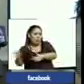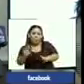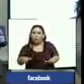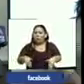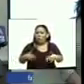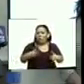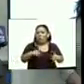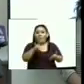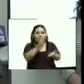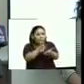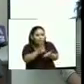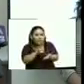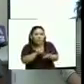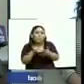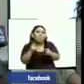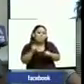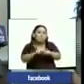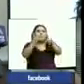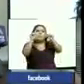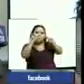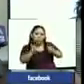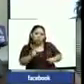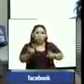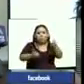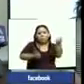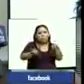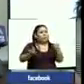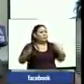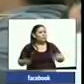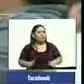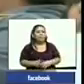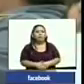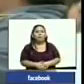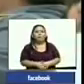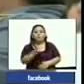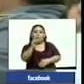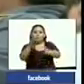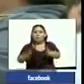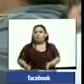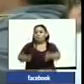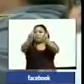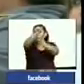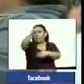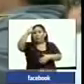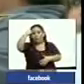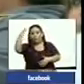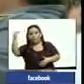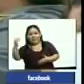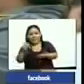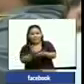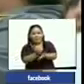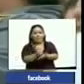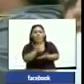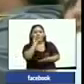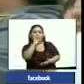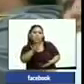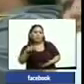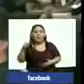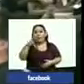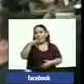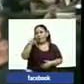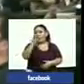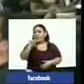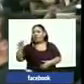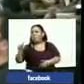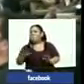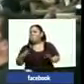propósito de uso federal pero le permitirá conducir un automóvil Según el Instituto de Política Fiscal la medida llamada Green Light New York